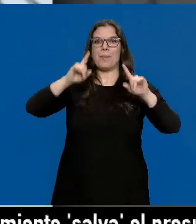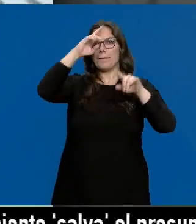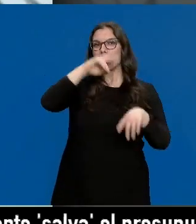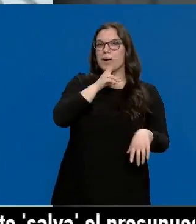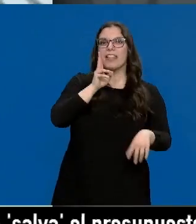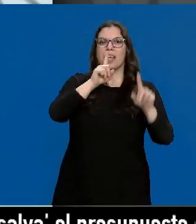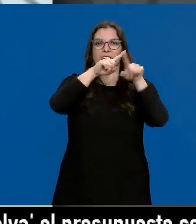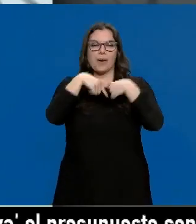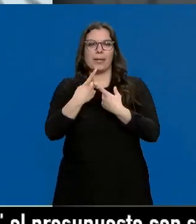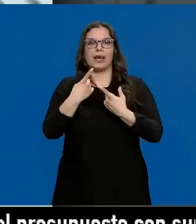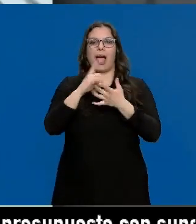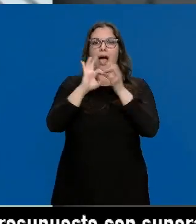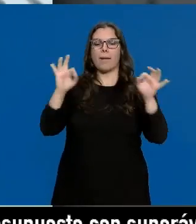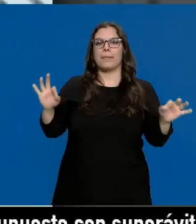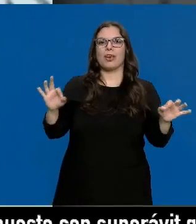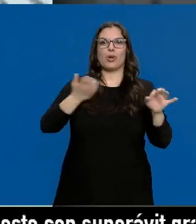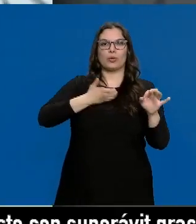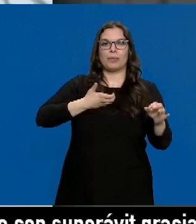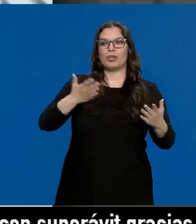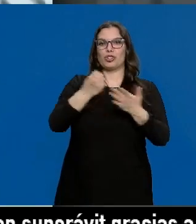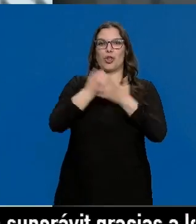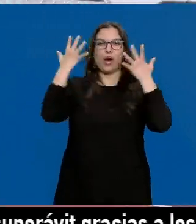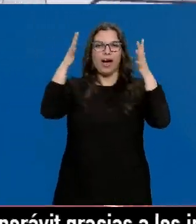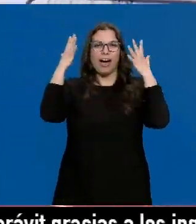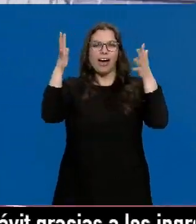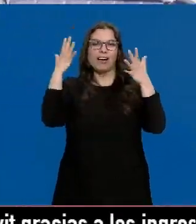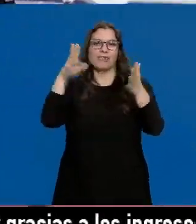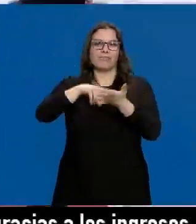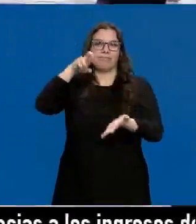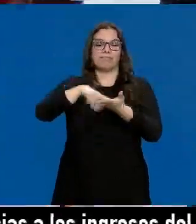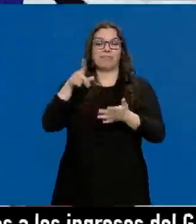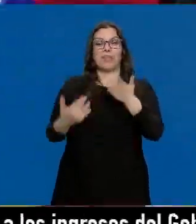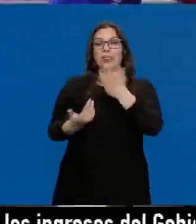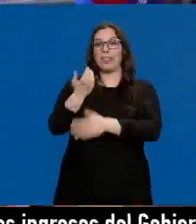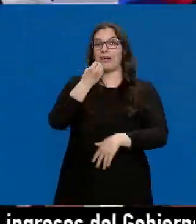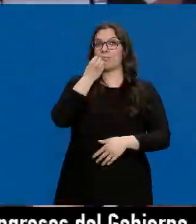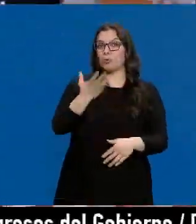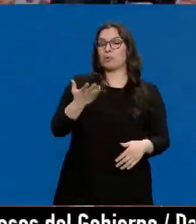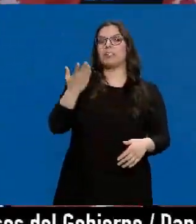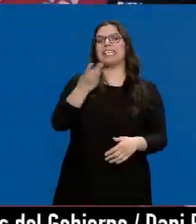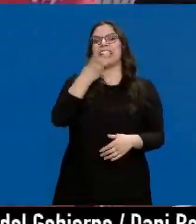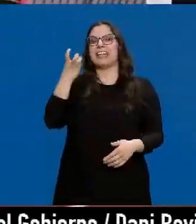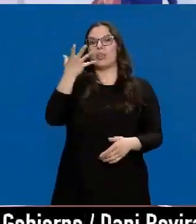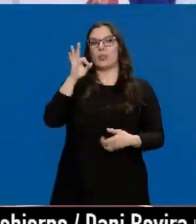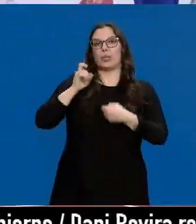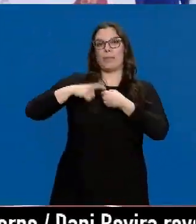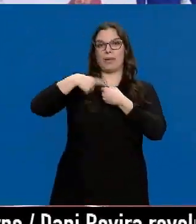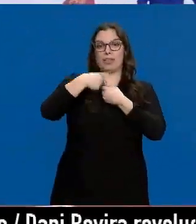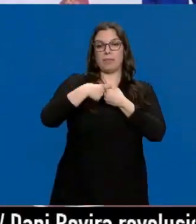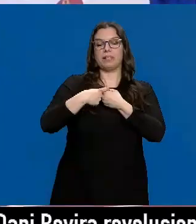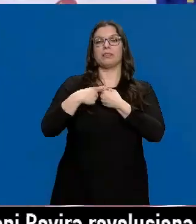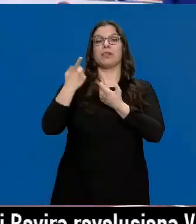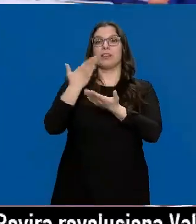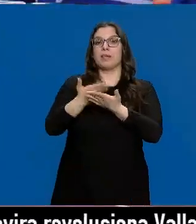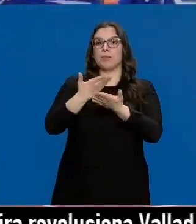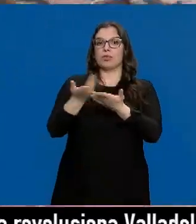familia y los amigos del ayuntamiento y demás estaban ahí animando. Una gran jornada de duatlón en Soria con 350 participantes que volvía a